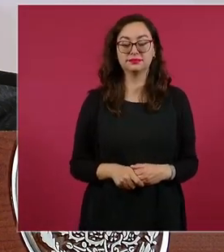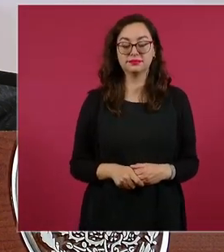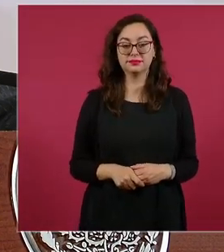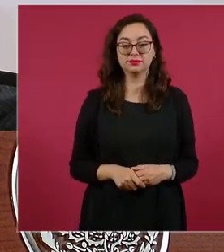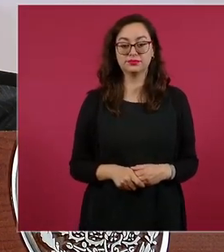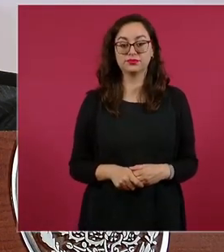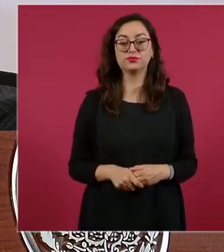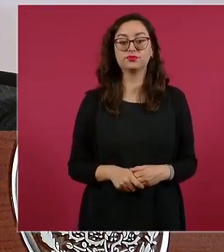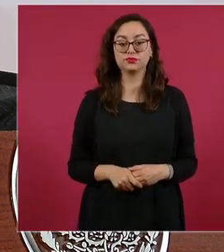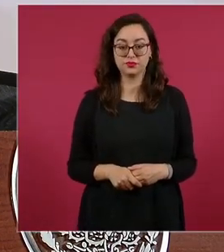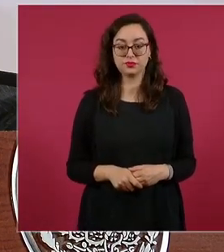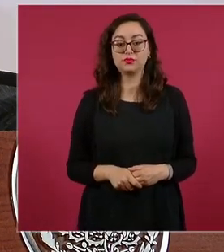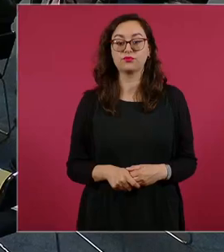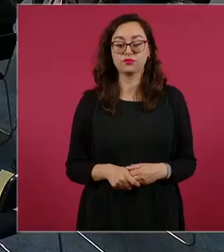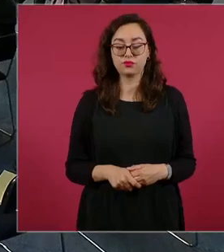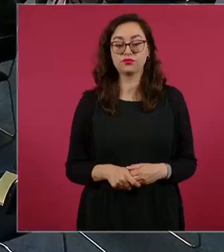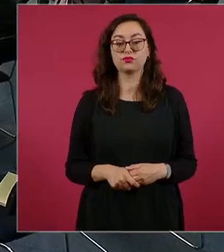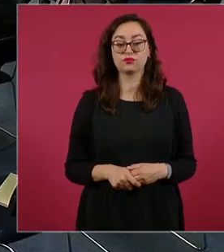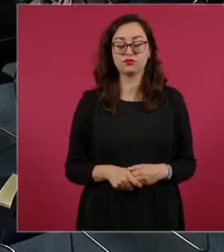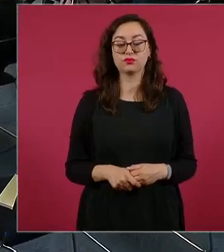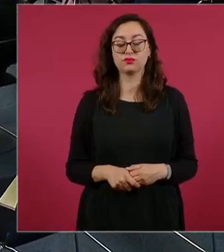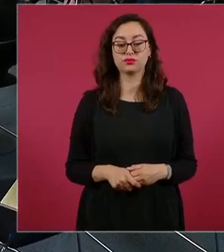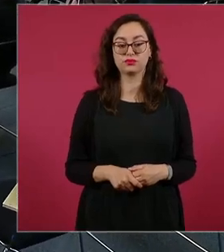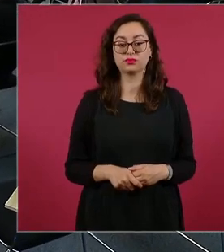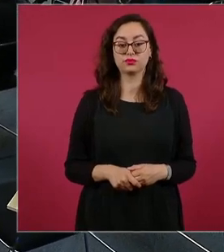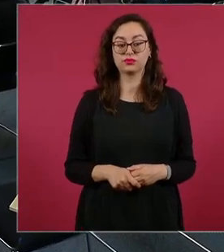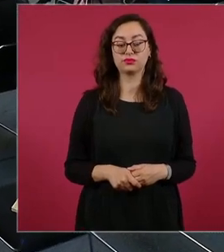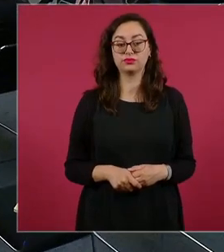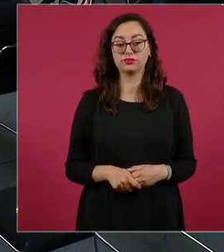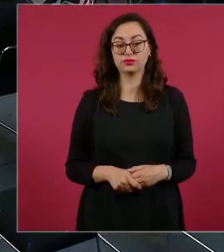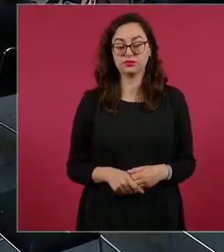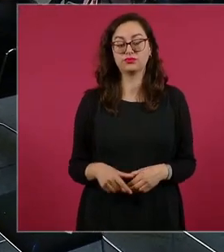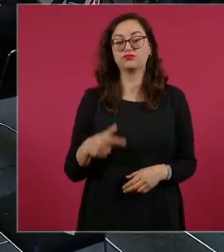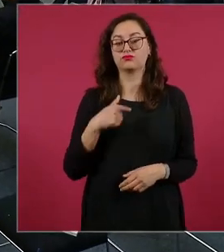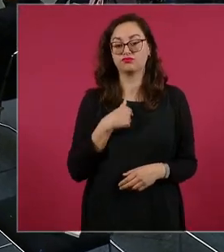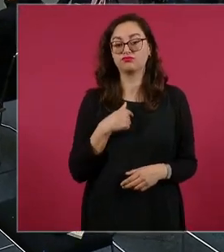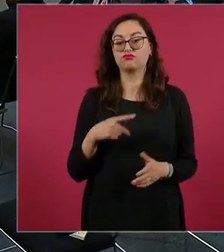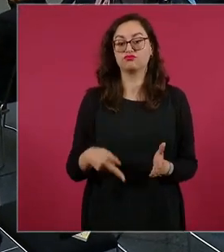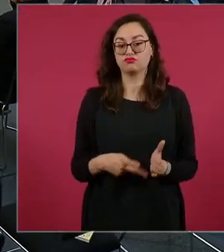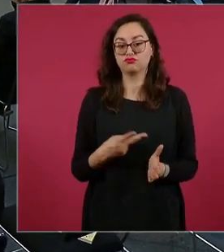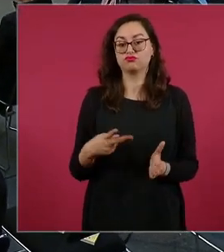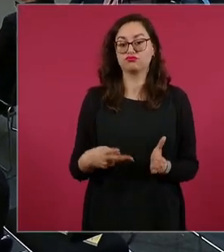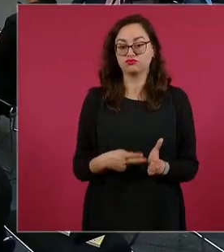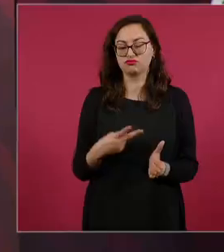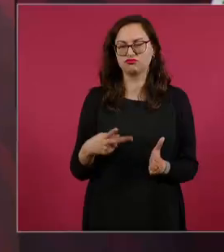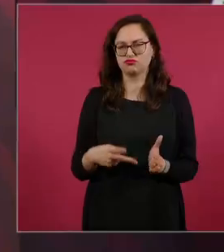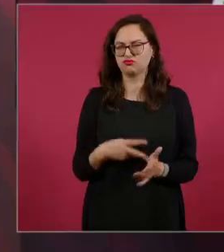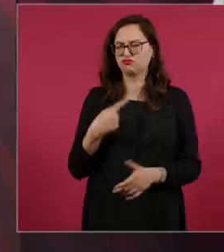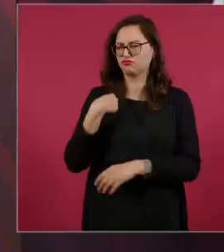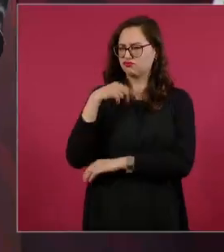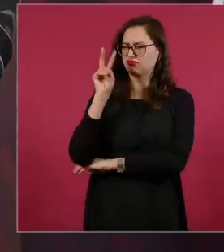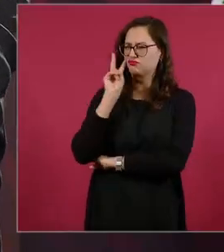Sí entonces yo he pasado por ahí y ese puente ¿qué?